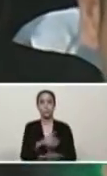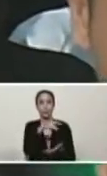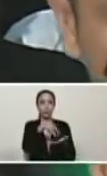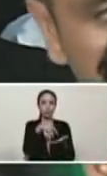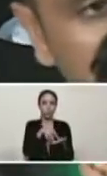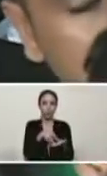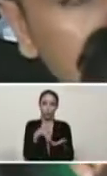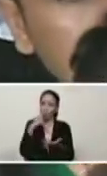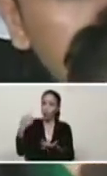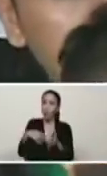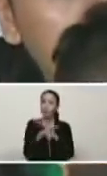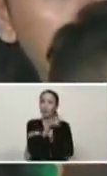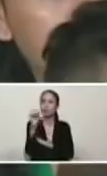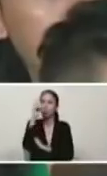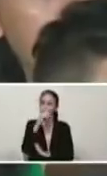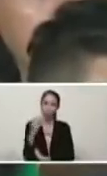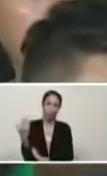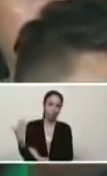200 años